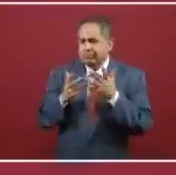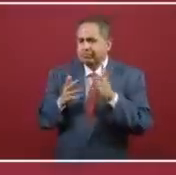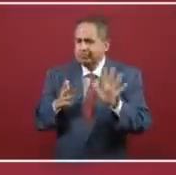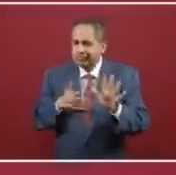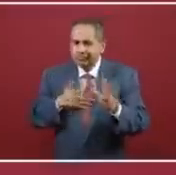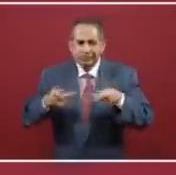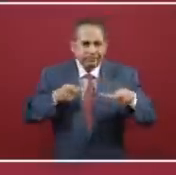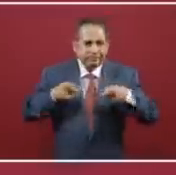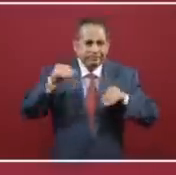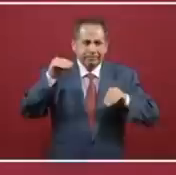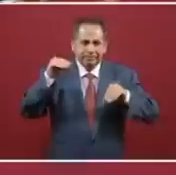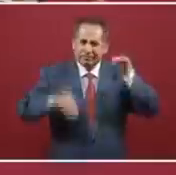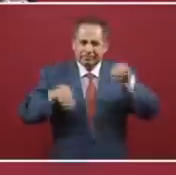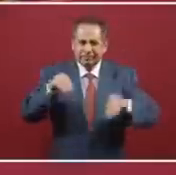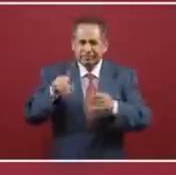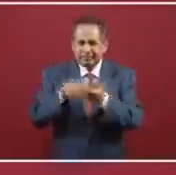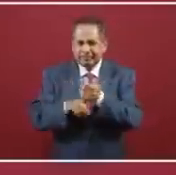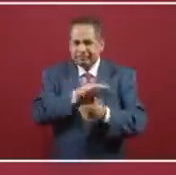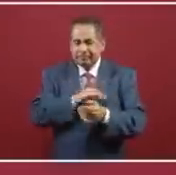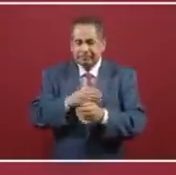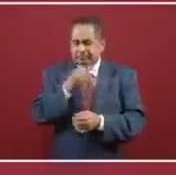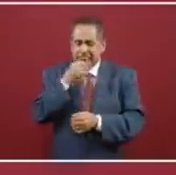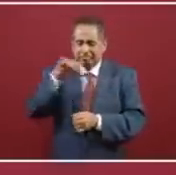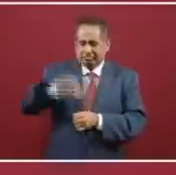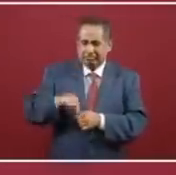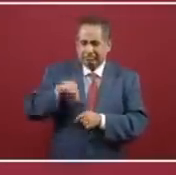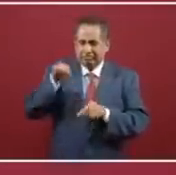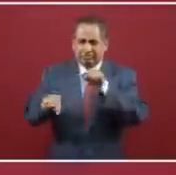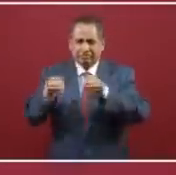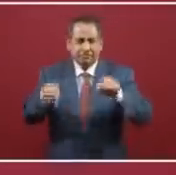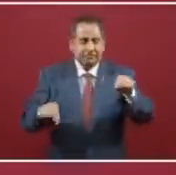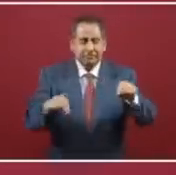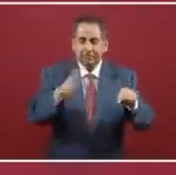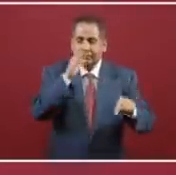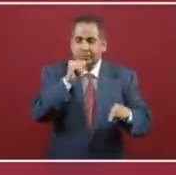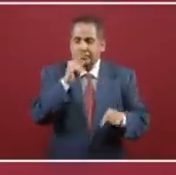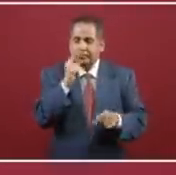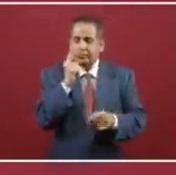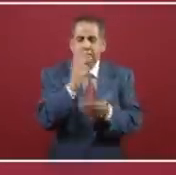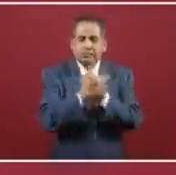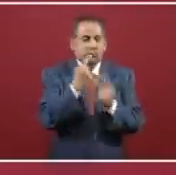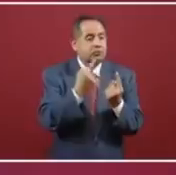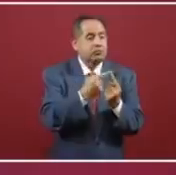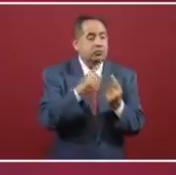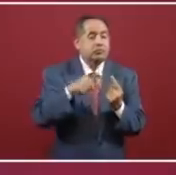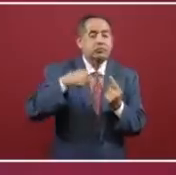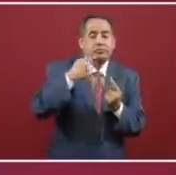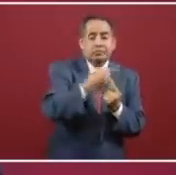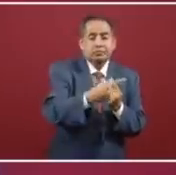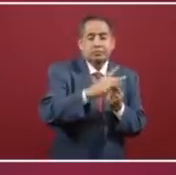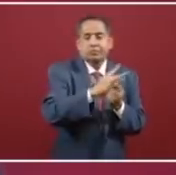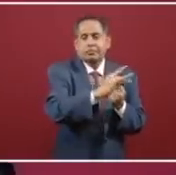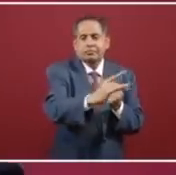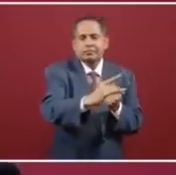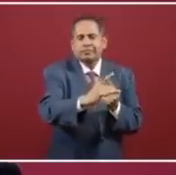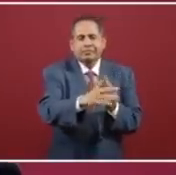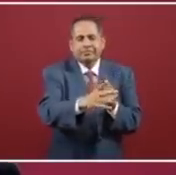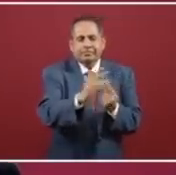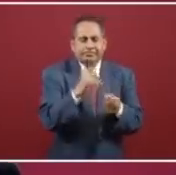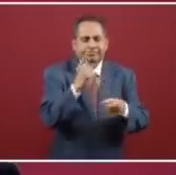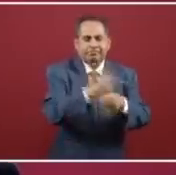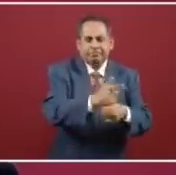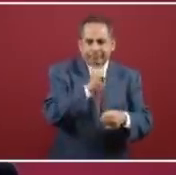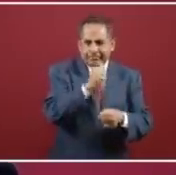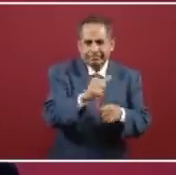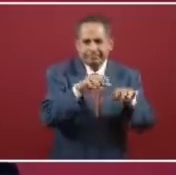tengo que hacer operativos simultáneos en varios municipios y solo puedo verificar una porque a la segunda que verificó ya no